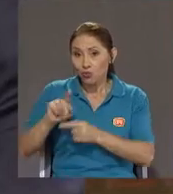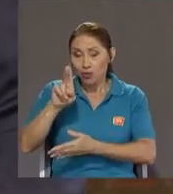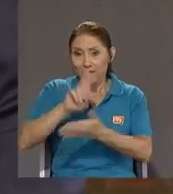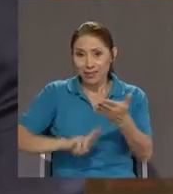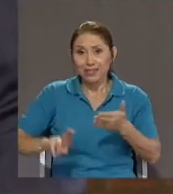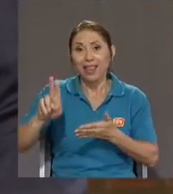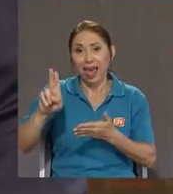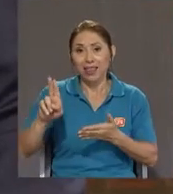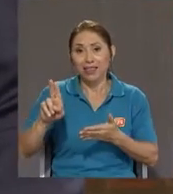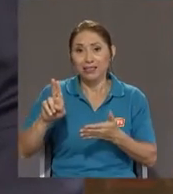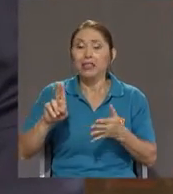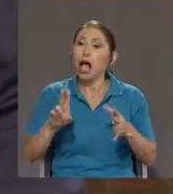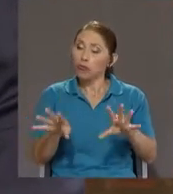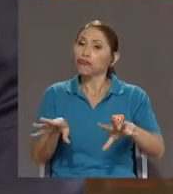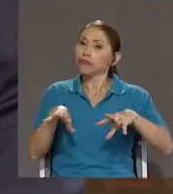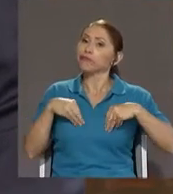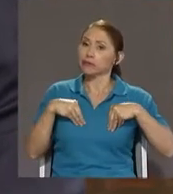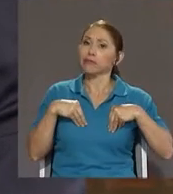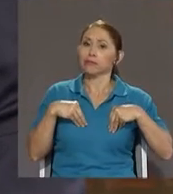por supuesto, lo aceptaron,